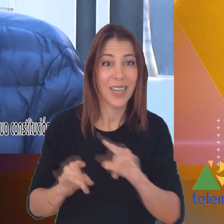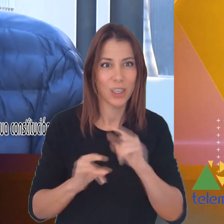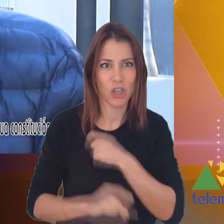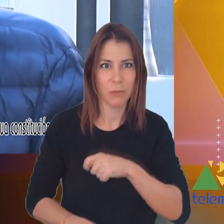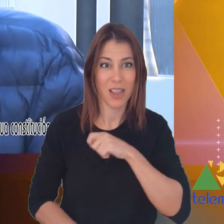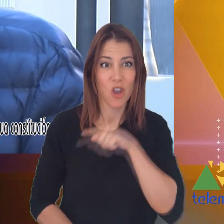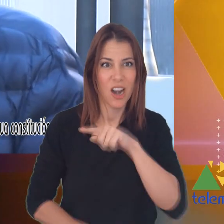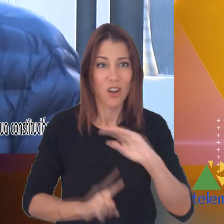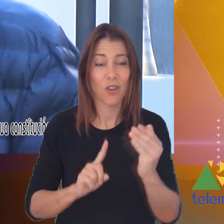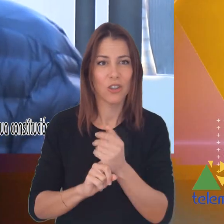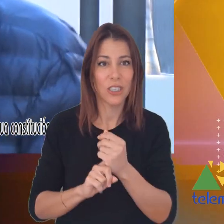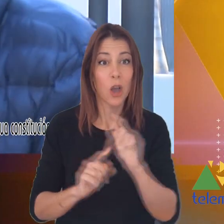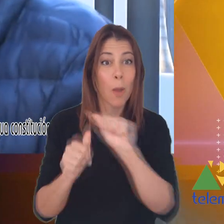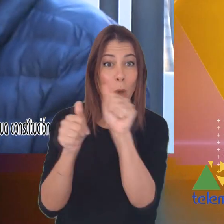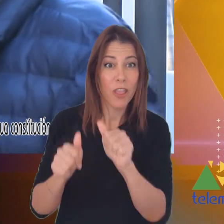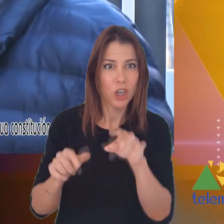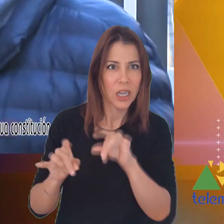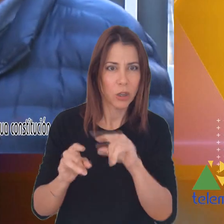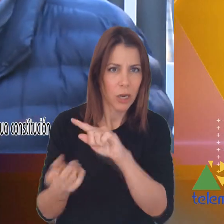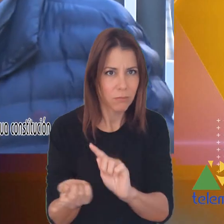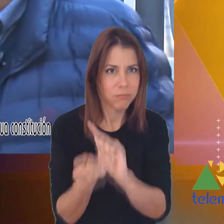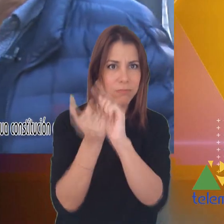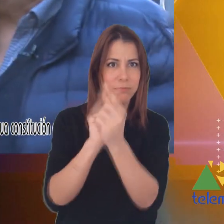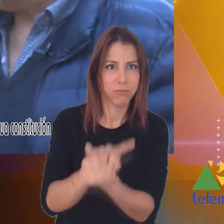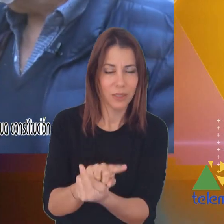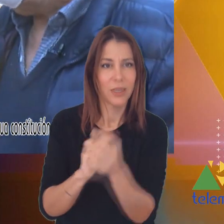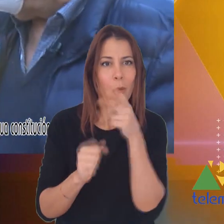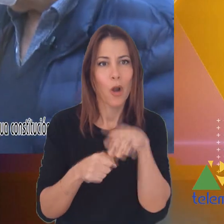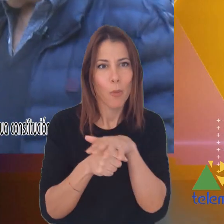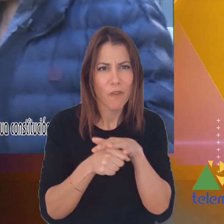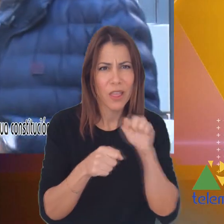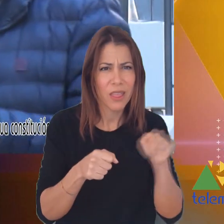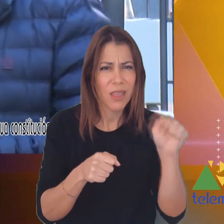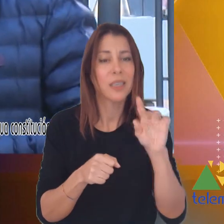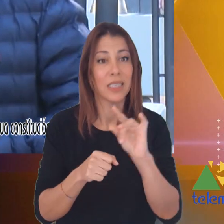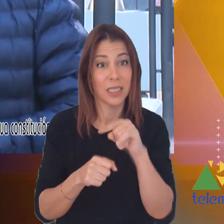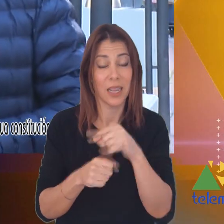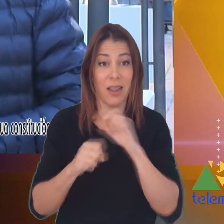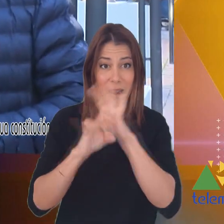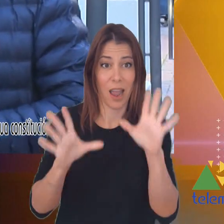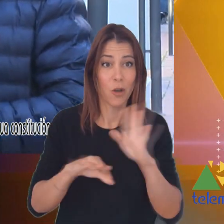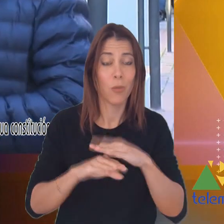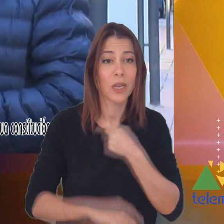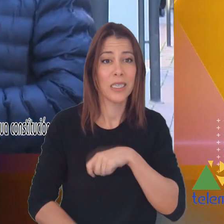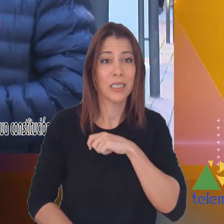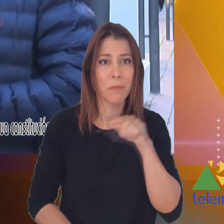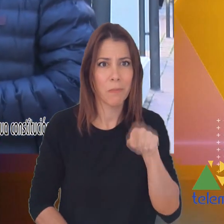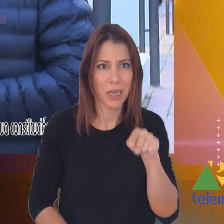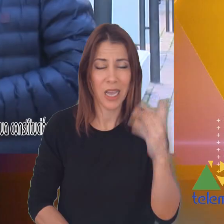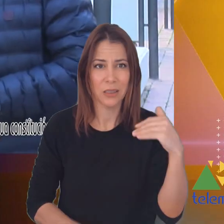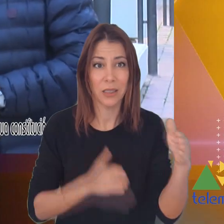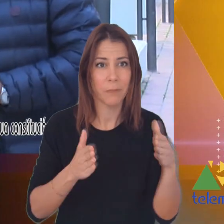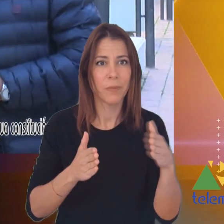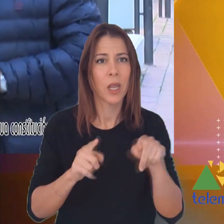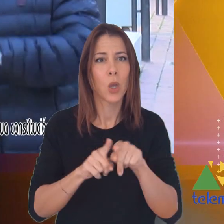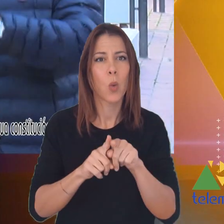es decir, modificar el modelo territorial. El modelo territorial de provincias, ¿no? ¿no? Claro, en España hasta la época de Javier de Burgos estaba